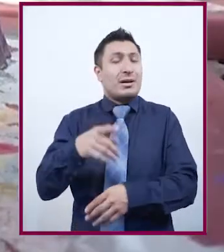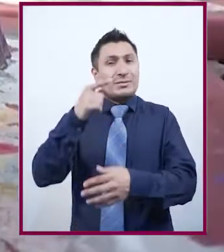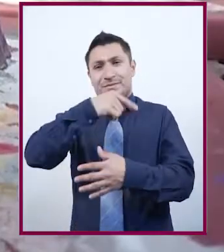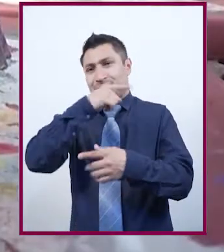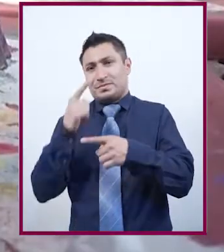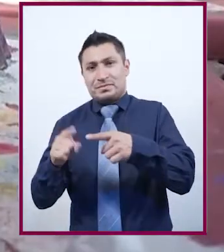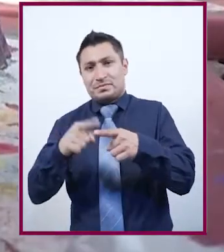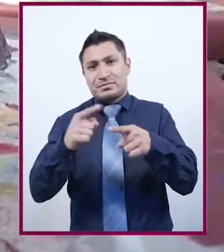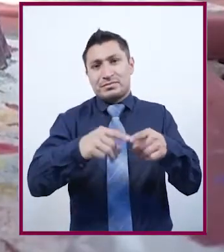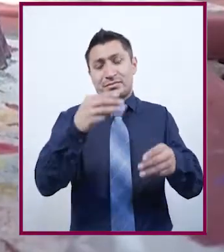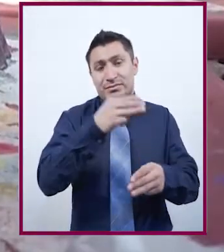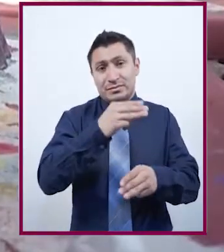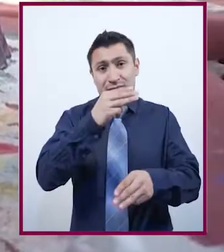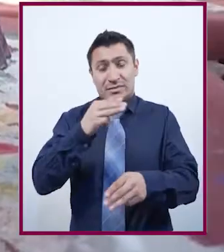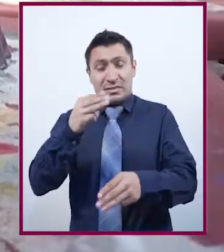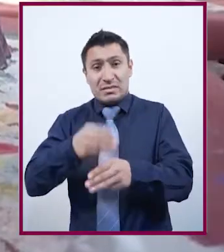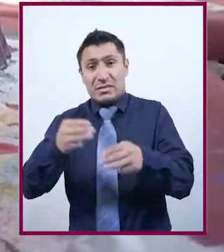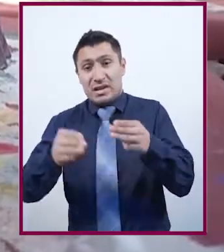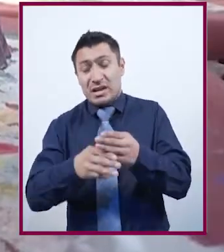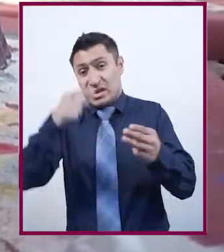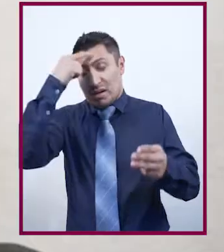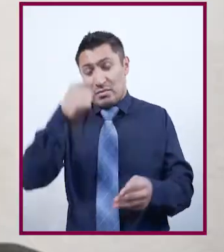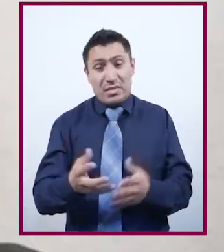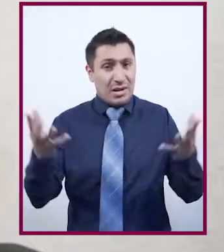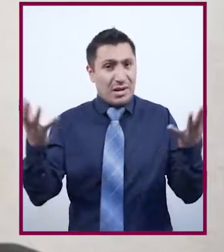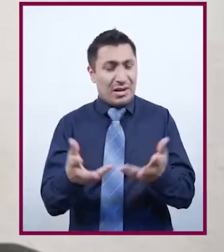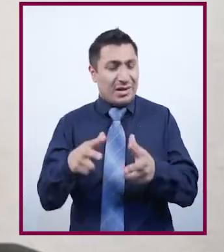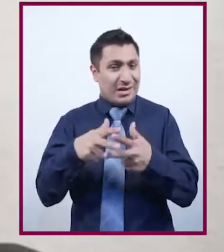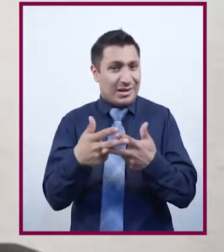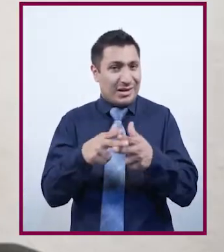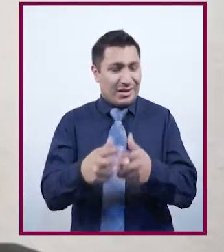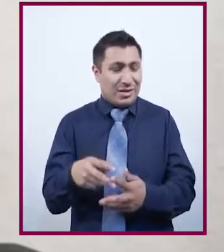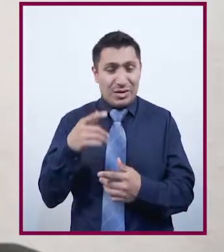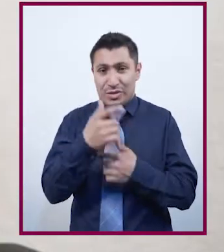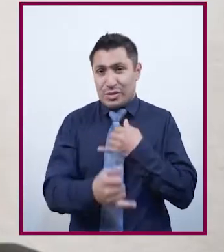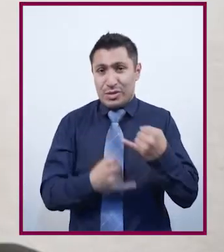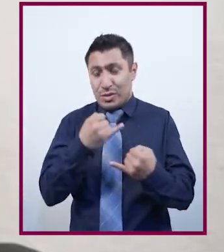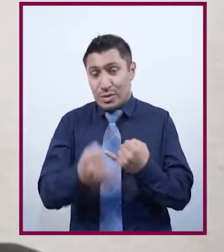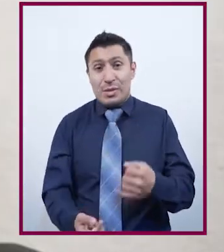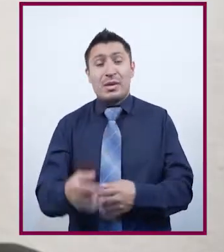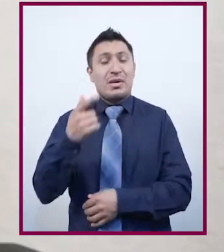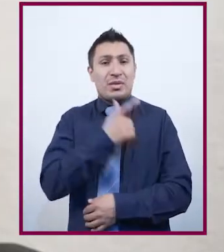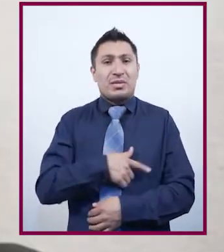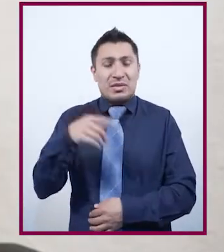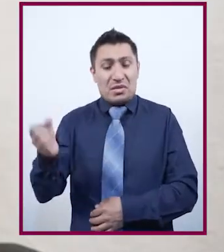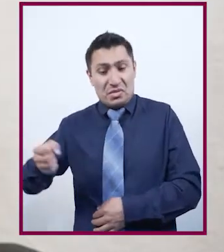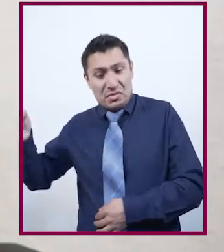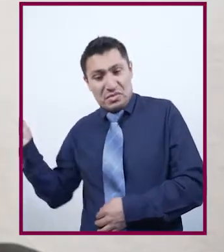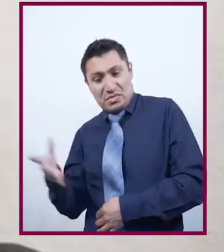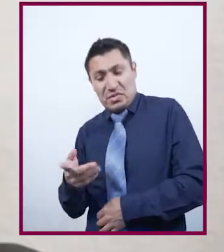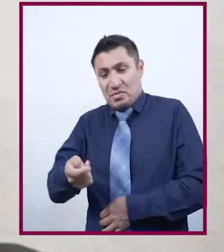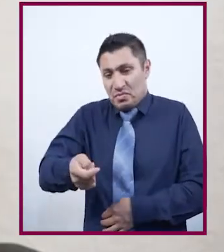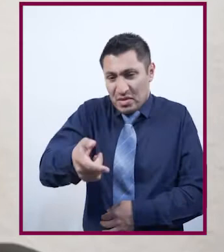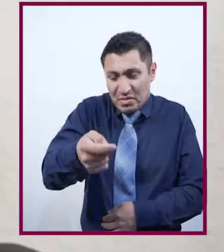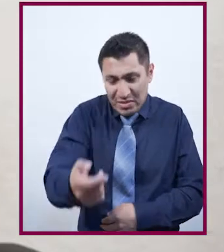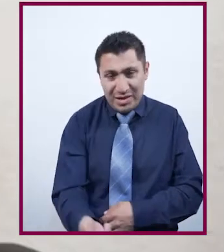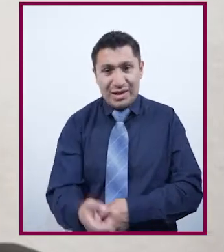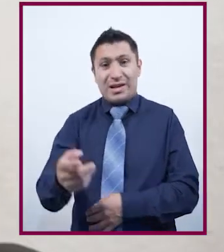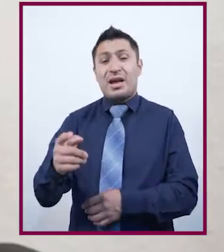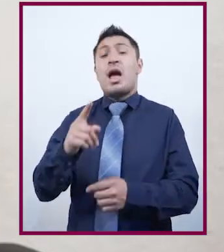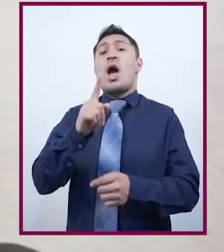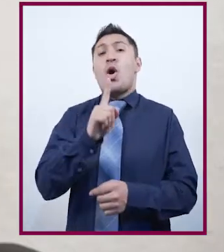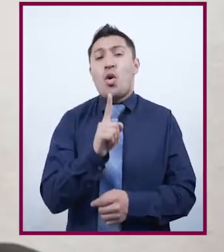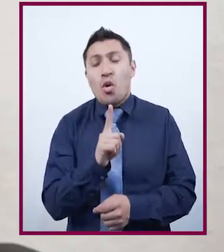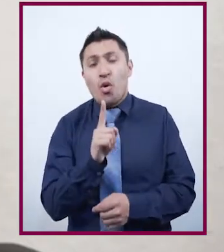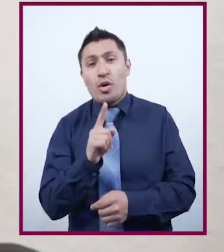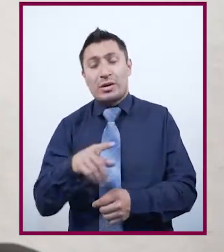madera o carrizo para crear los más sofisticados instrumentos y eran aficionados de los trompos, las canicas, las muñecas, los